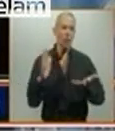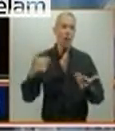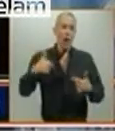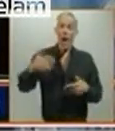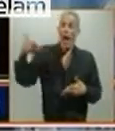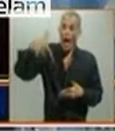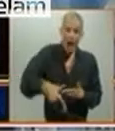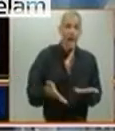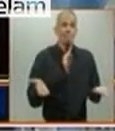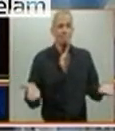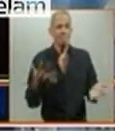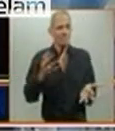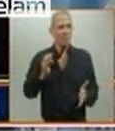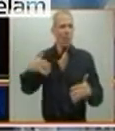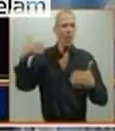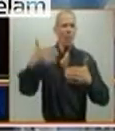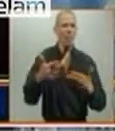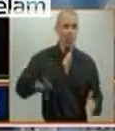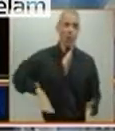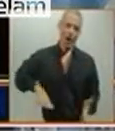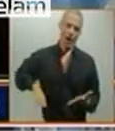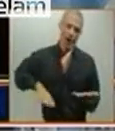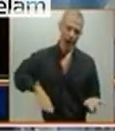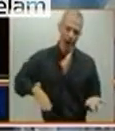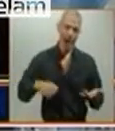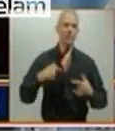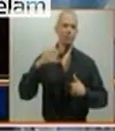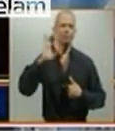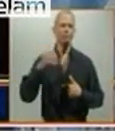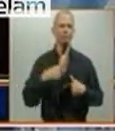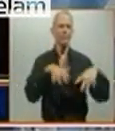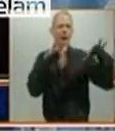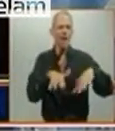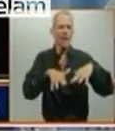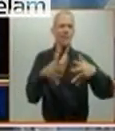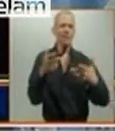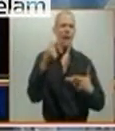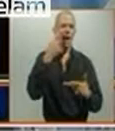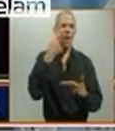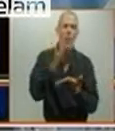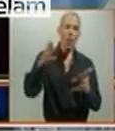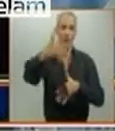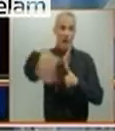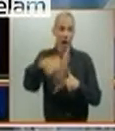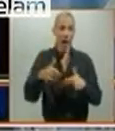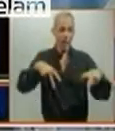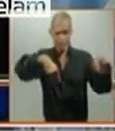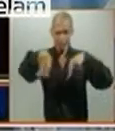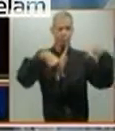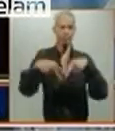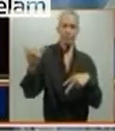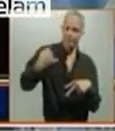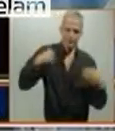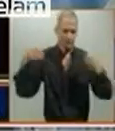estamos, con muchas ganas. Sé que los hinchas, porque me lo hacen ver en la calle, y cuando